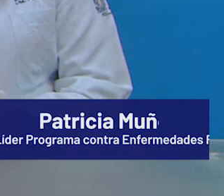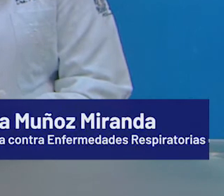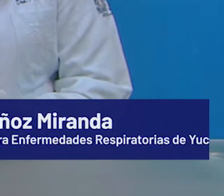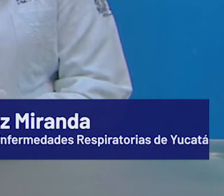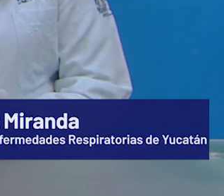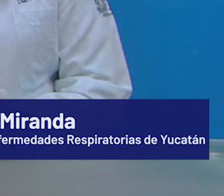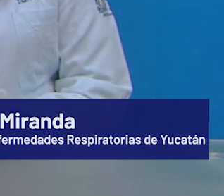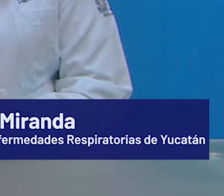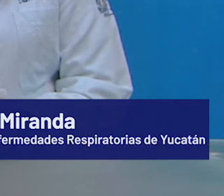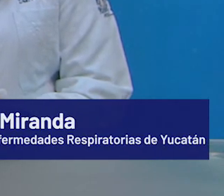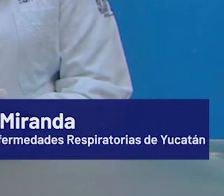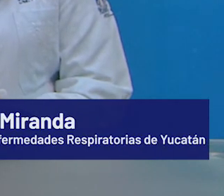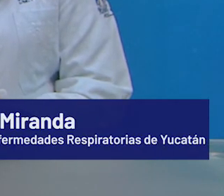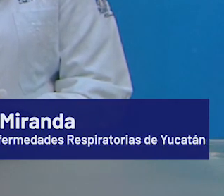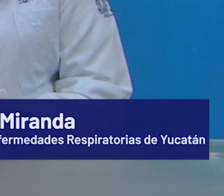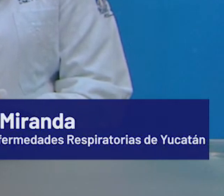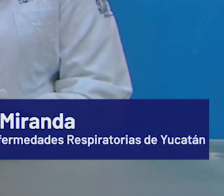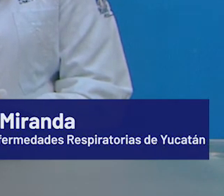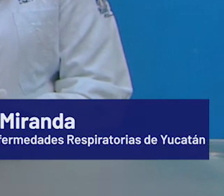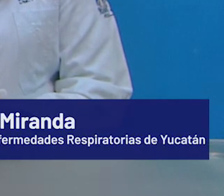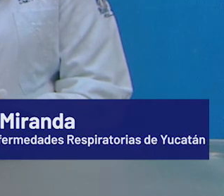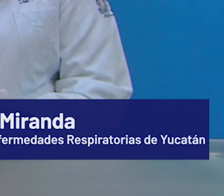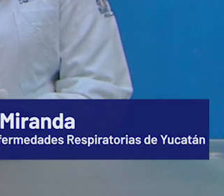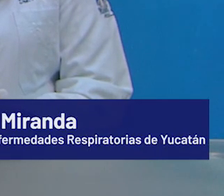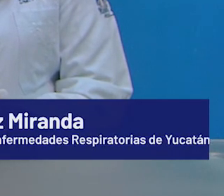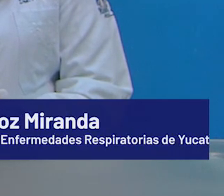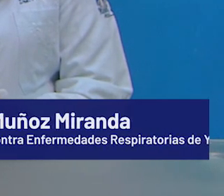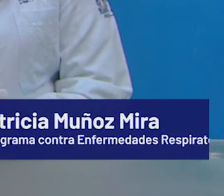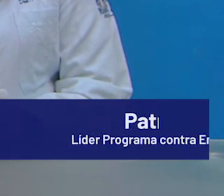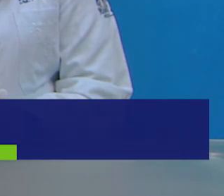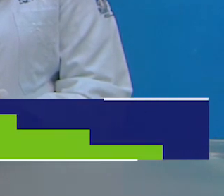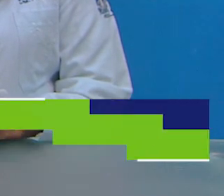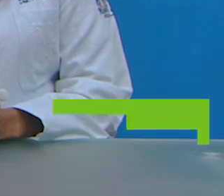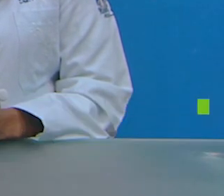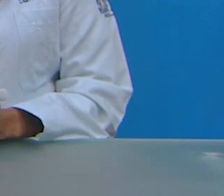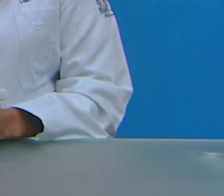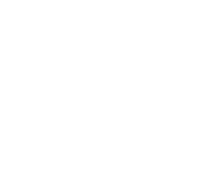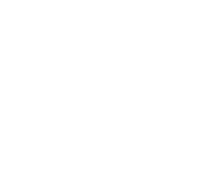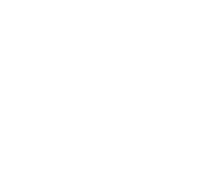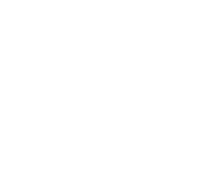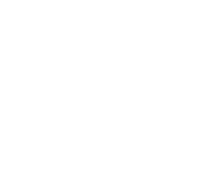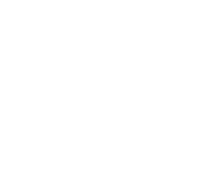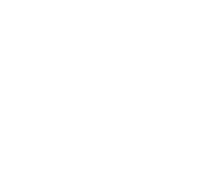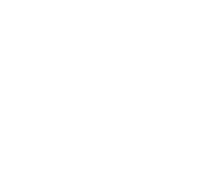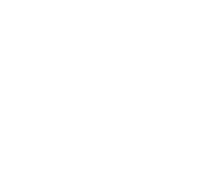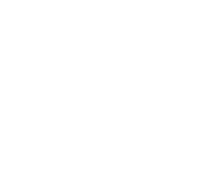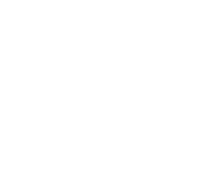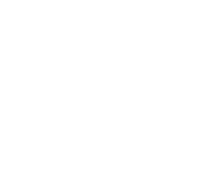Gracias. Estaremos actualizando esta información todos los días por este mismo medio. Muchas gracias.